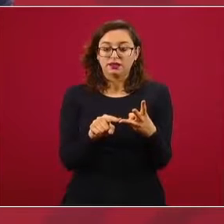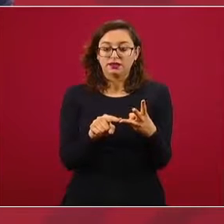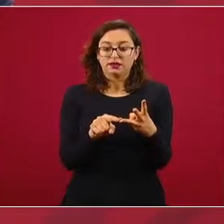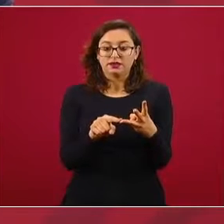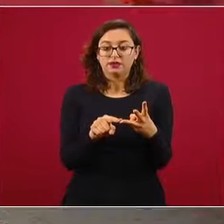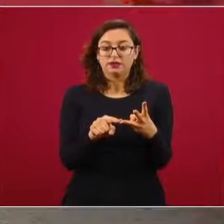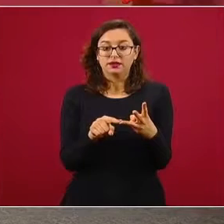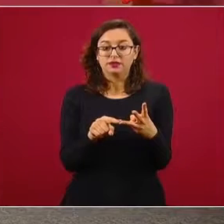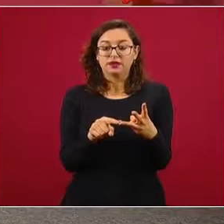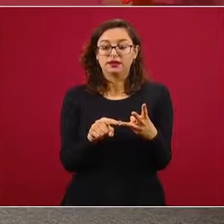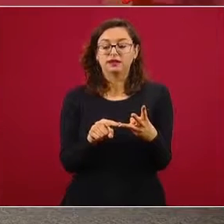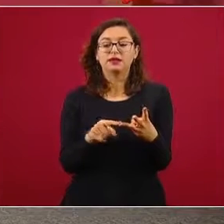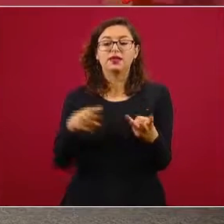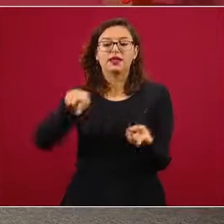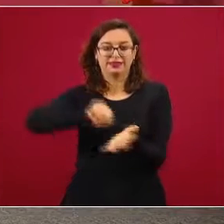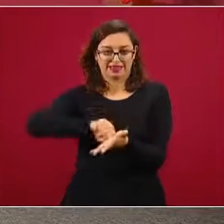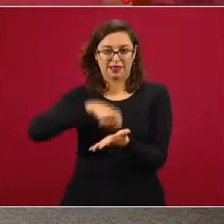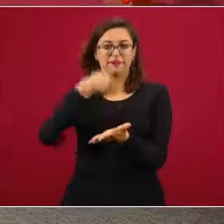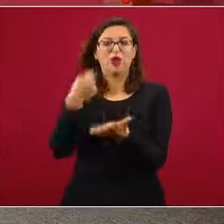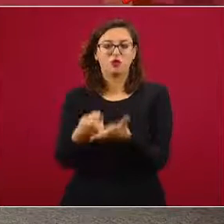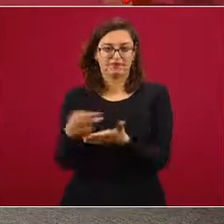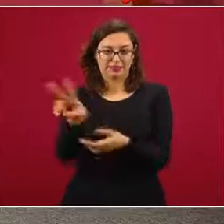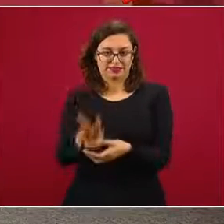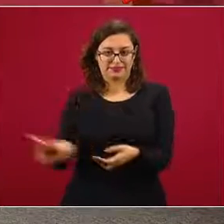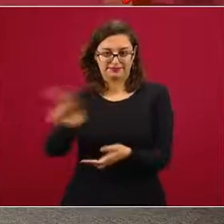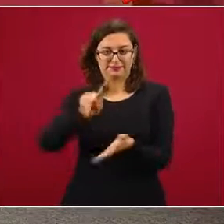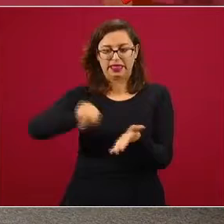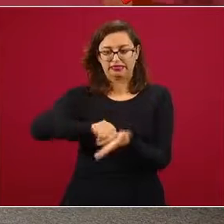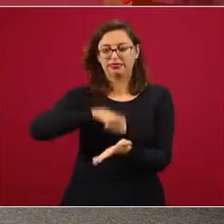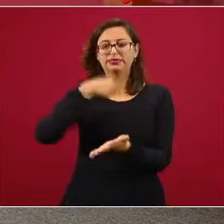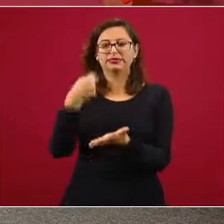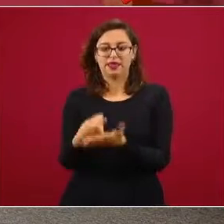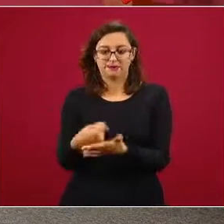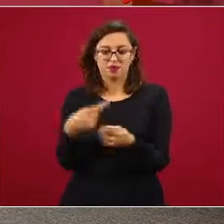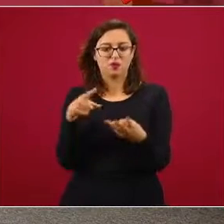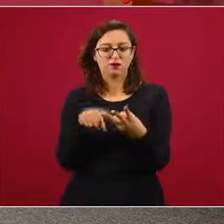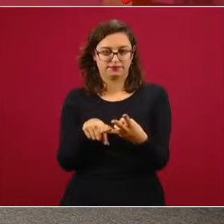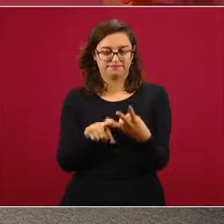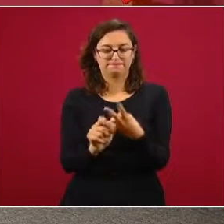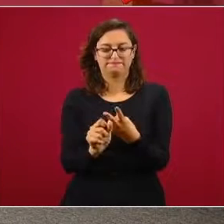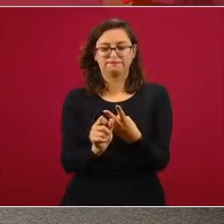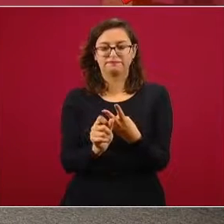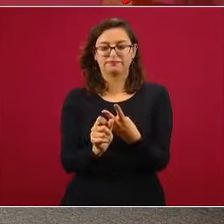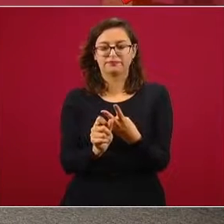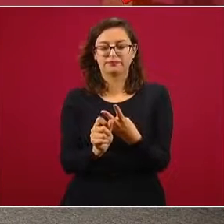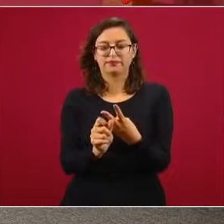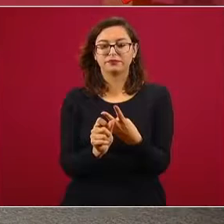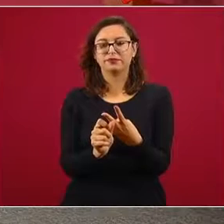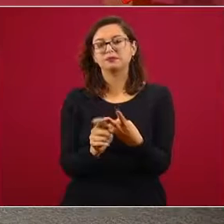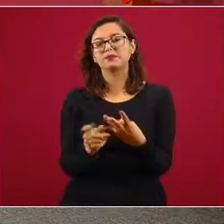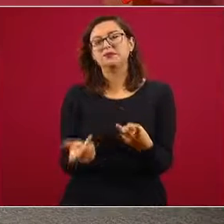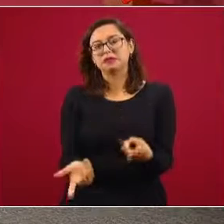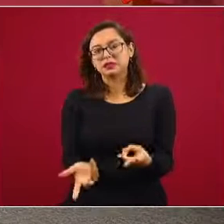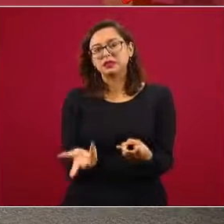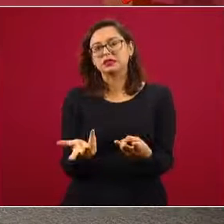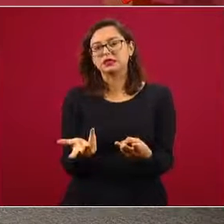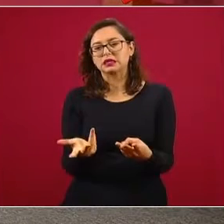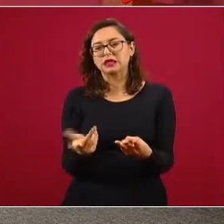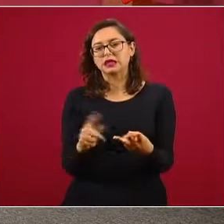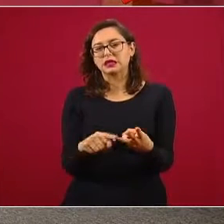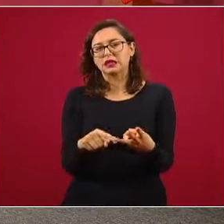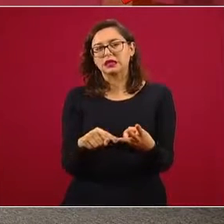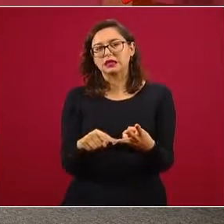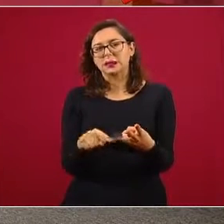vamos a estar en Tamaulipas, por lo que me preguntas, que parece que es como